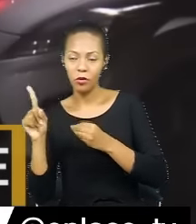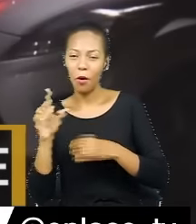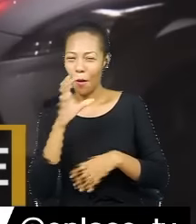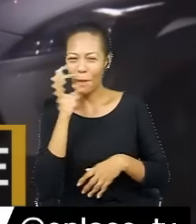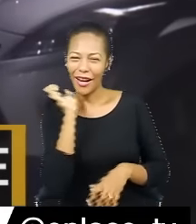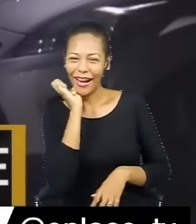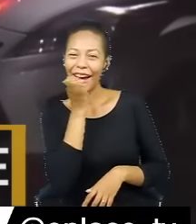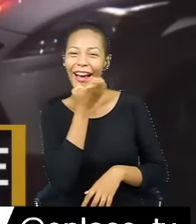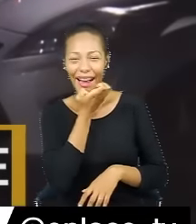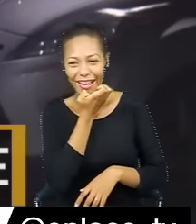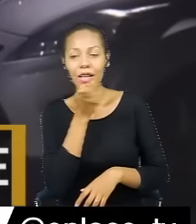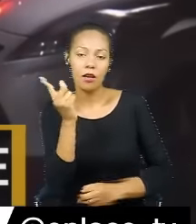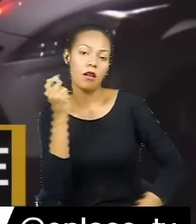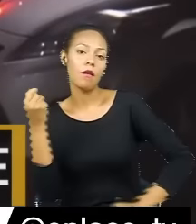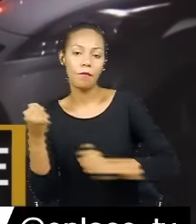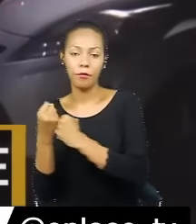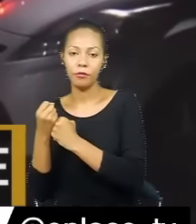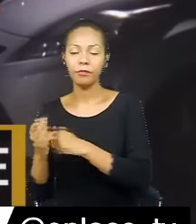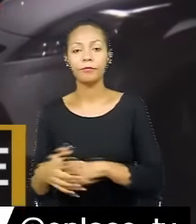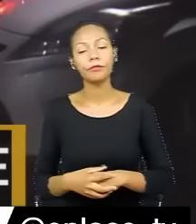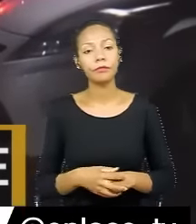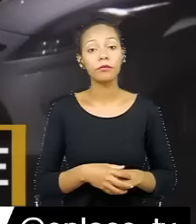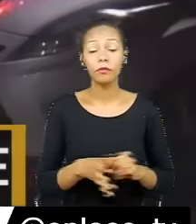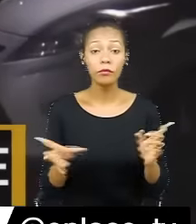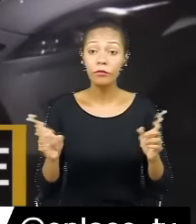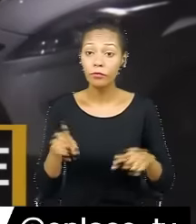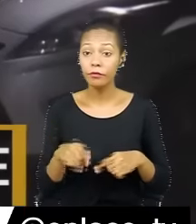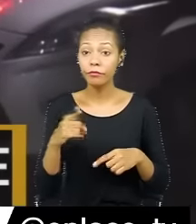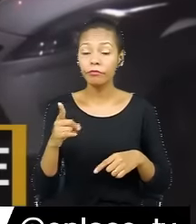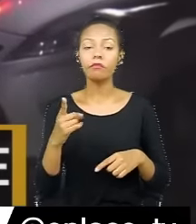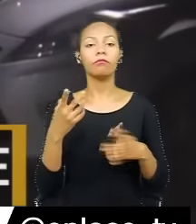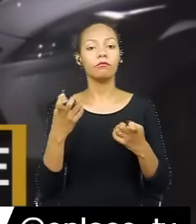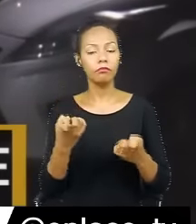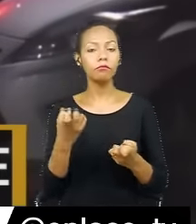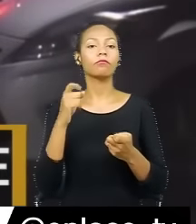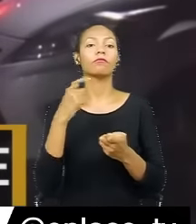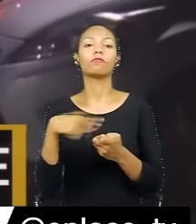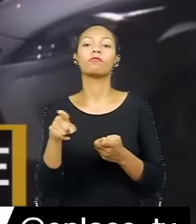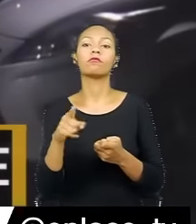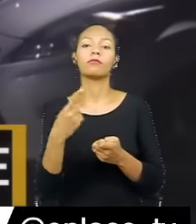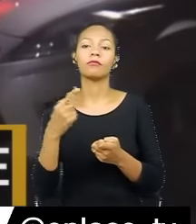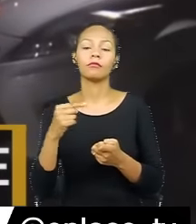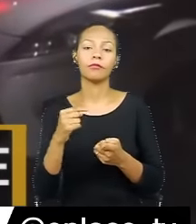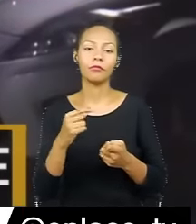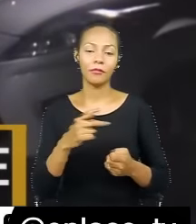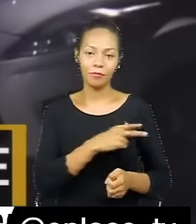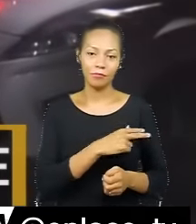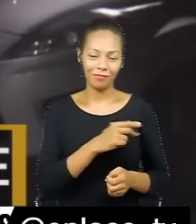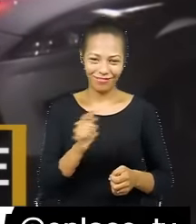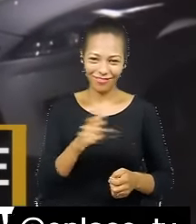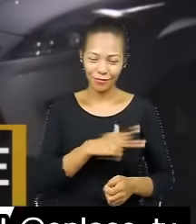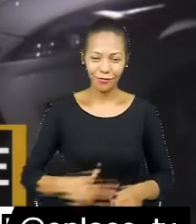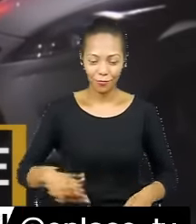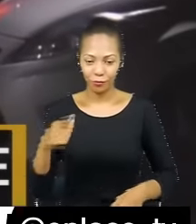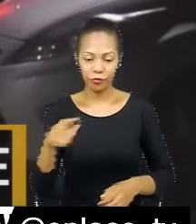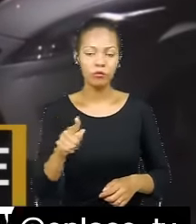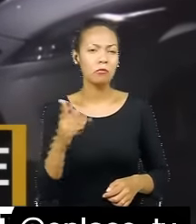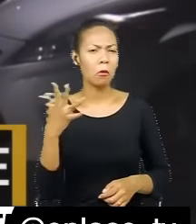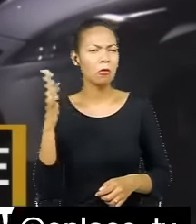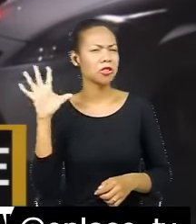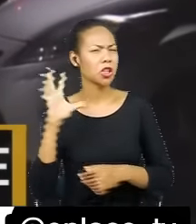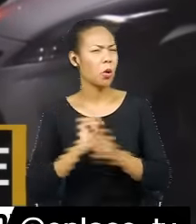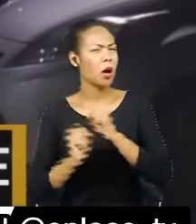como alcalde de Barranca Bermeja. También habría sido aspirante para ocupar el cargo de personera municipal hace aproximadamente 5 años